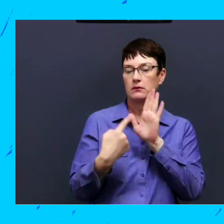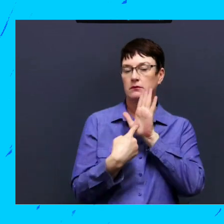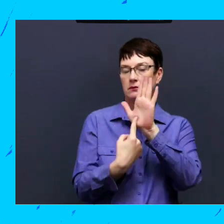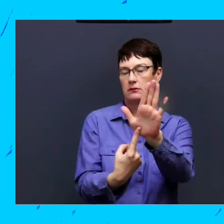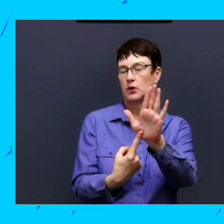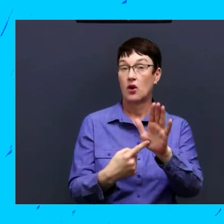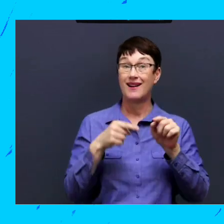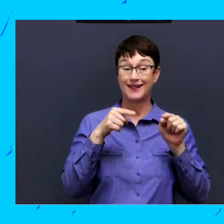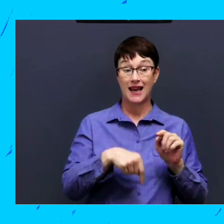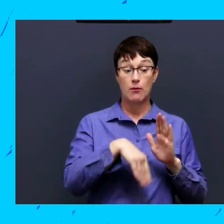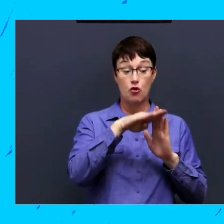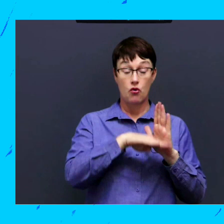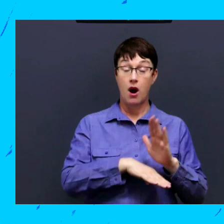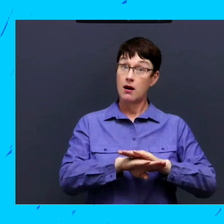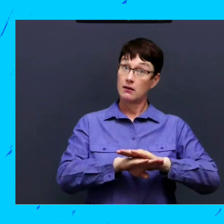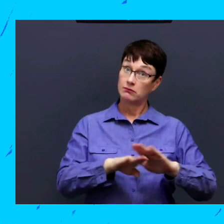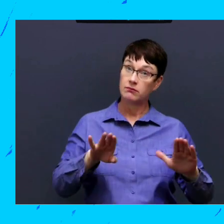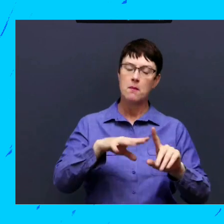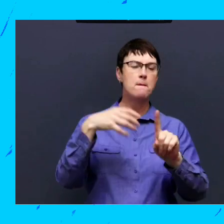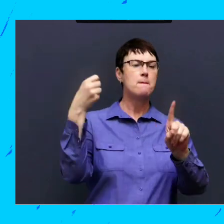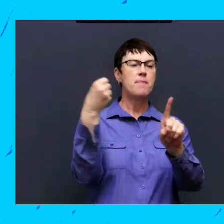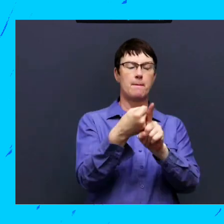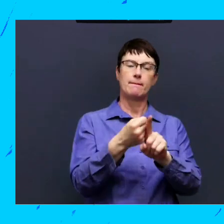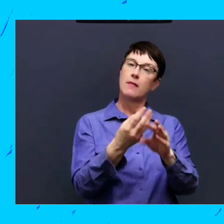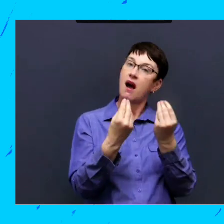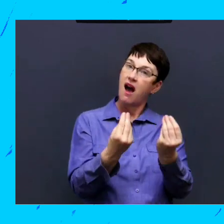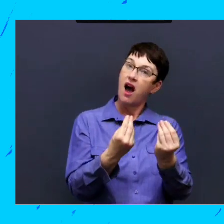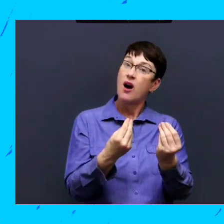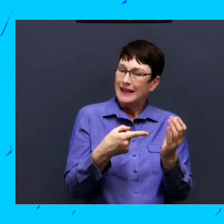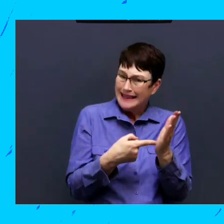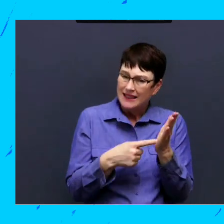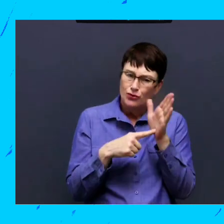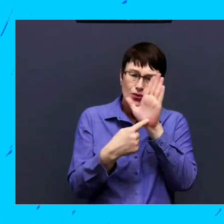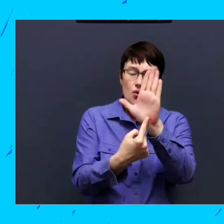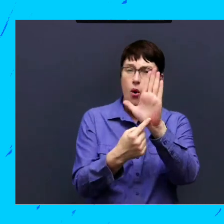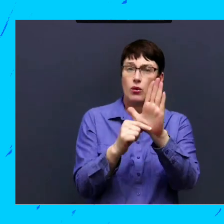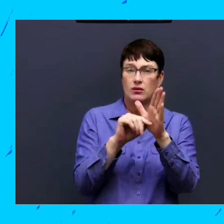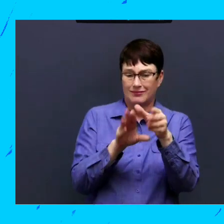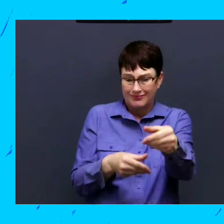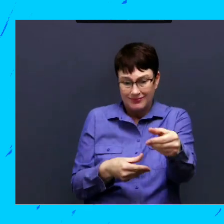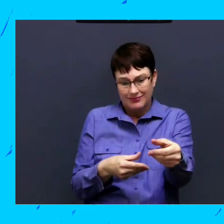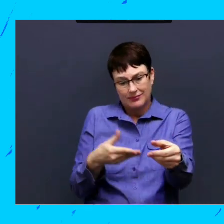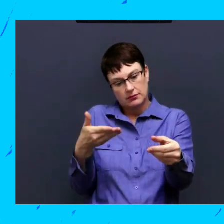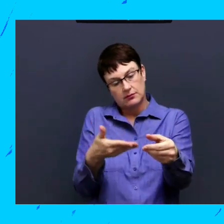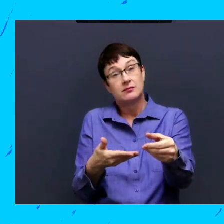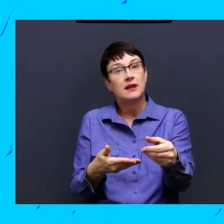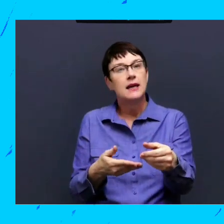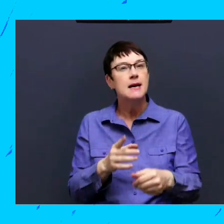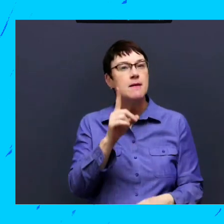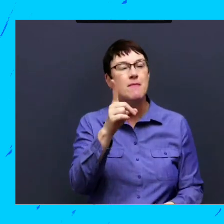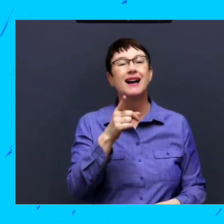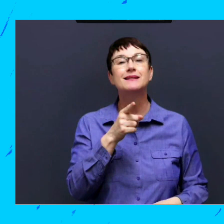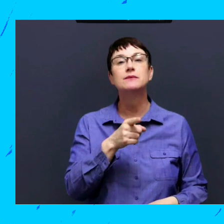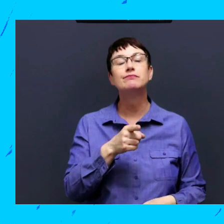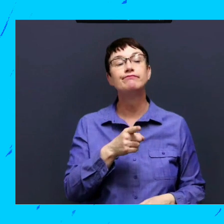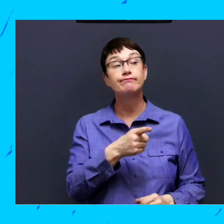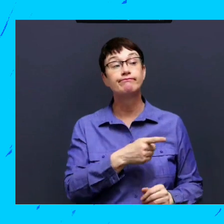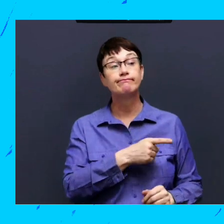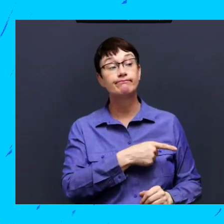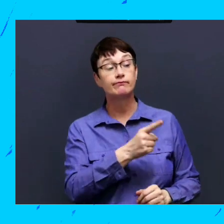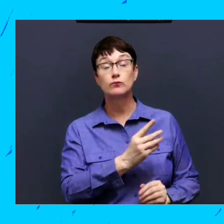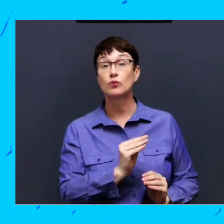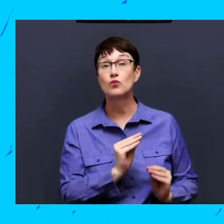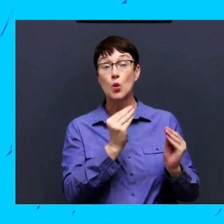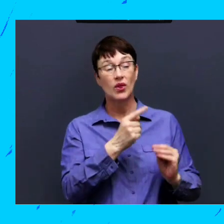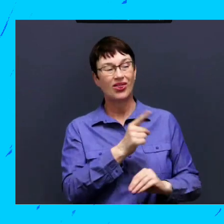cómo medir los impactos del programa. Todo tiene que ser hecho con el compromiso y la participación de los